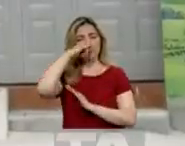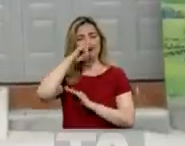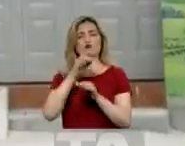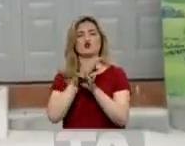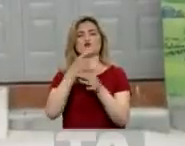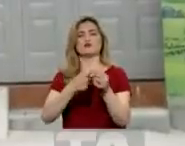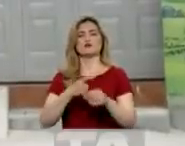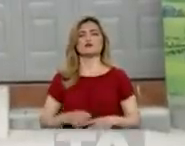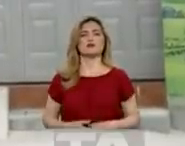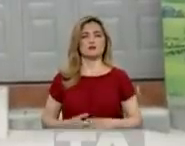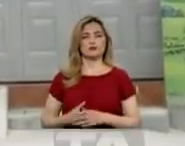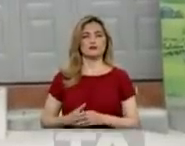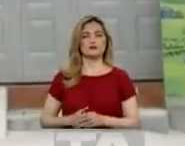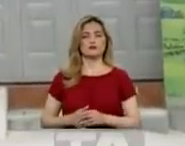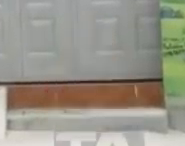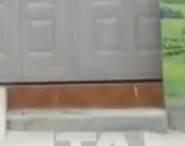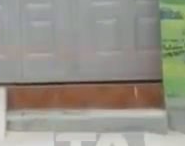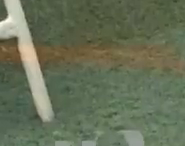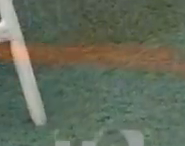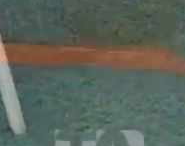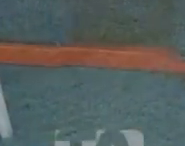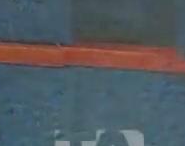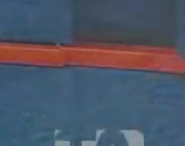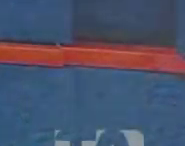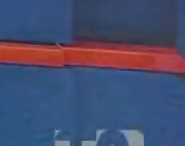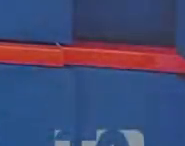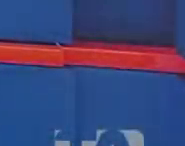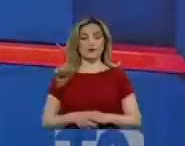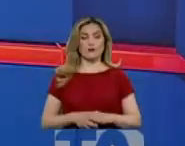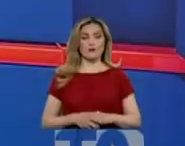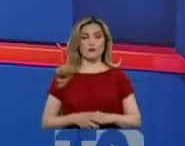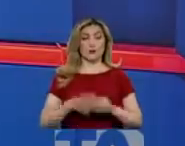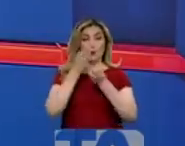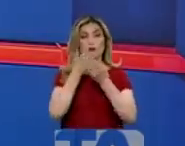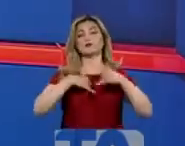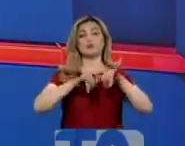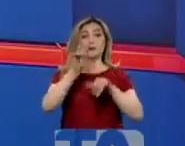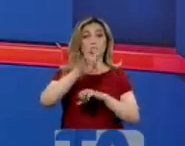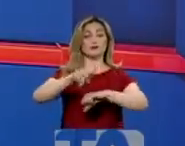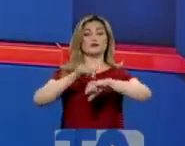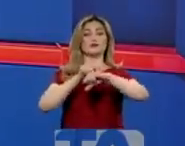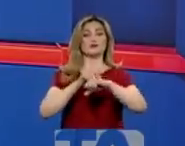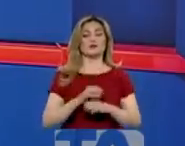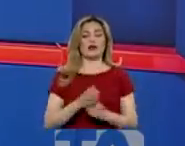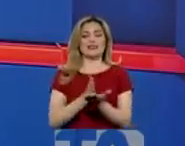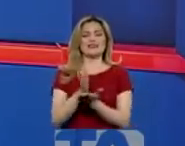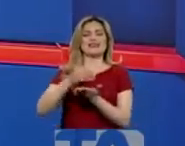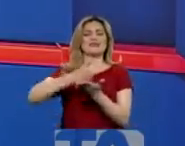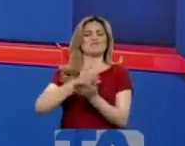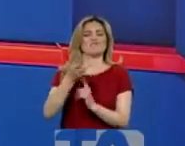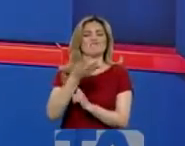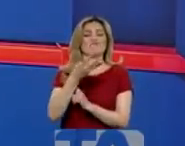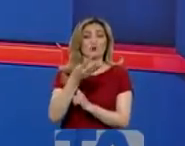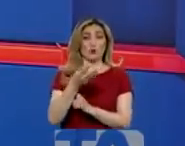funcionan en quito fernando ceballos 24 horas mando en 24 horas el acceso a internet límite el